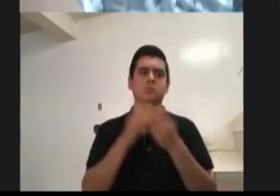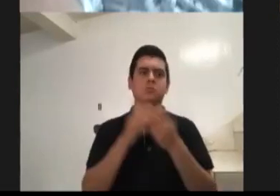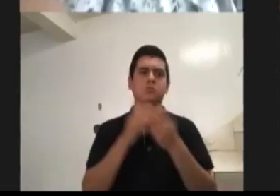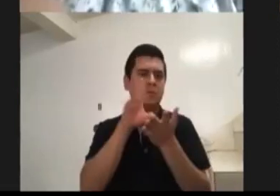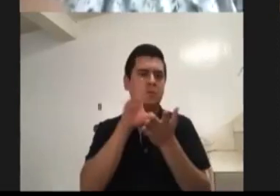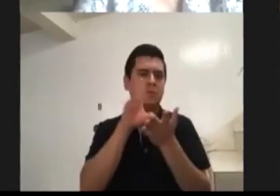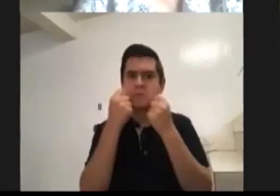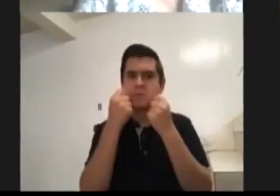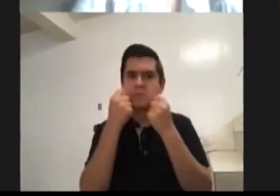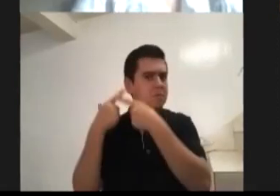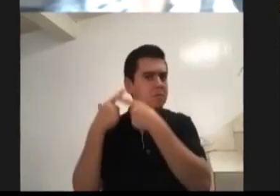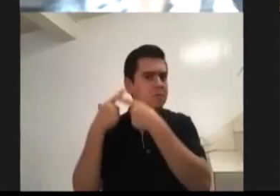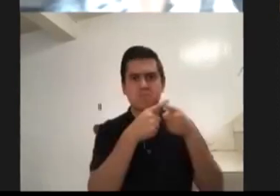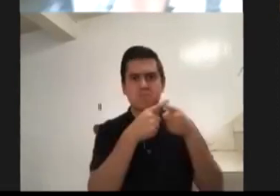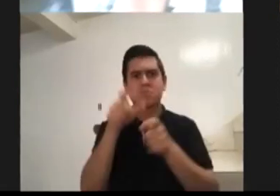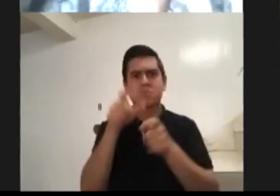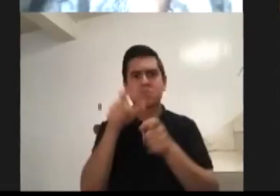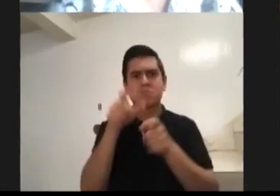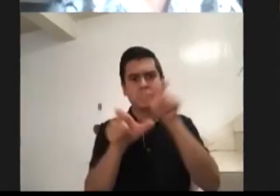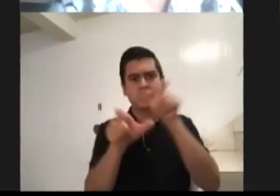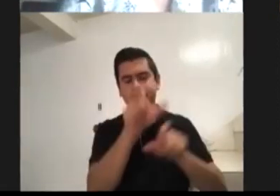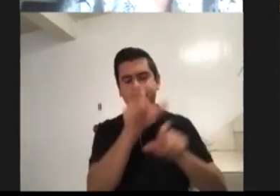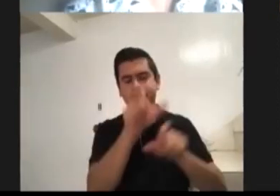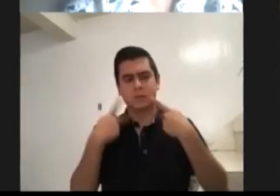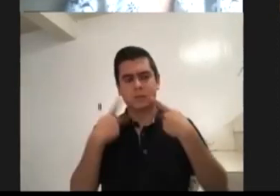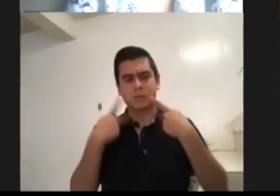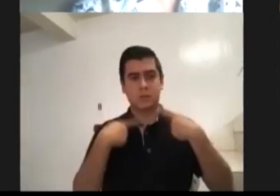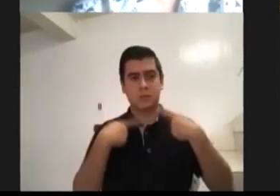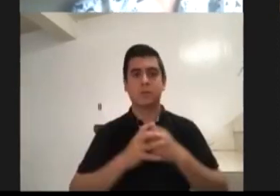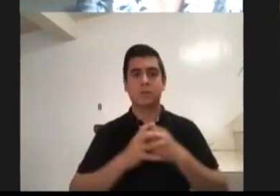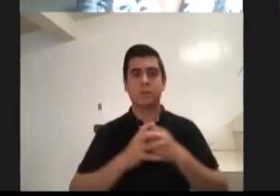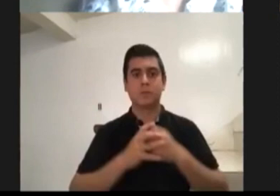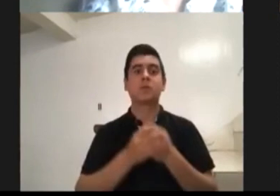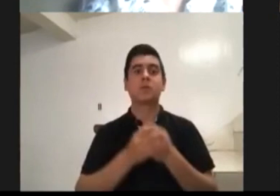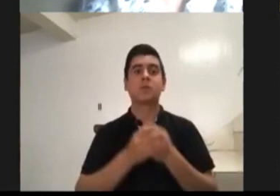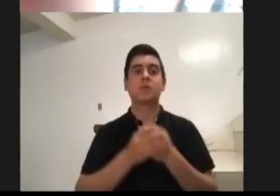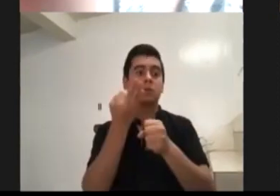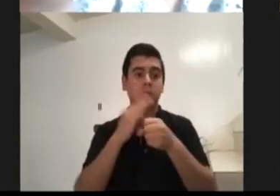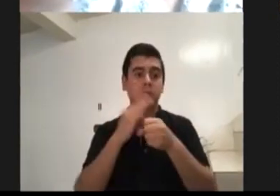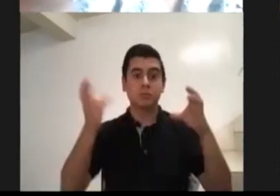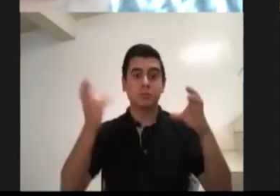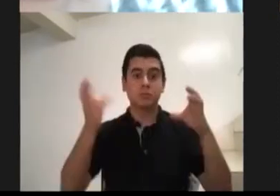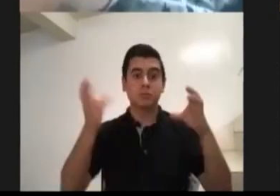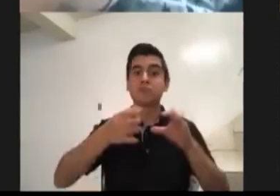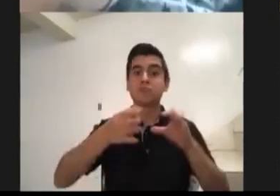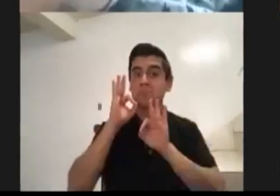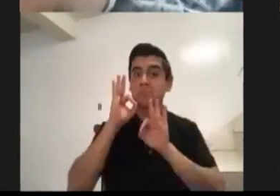Tenemos un panel pues de lujo hoy con grandes especialistas en la materia.